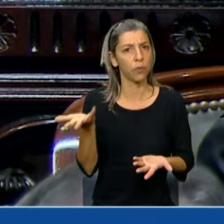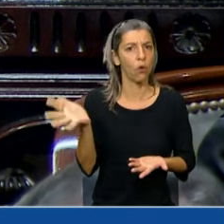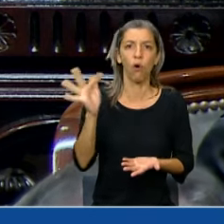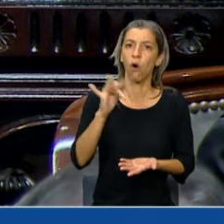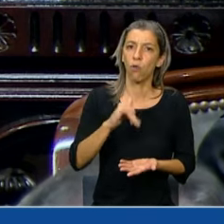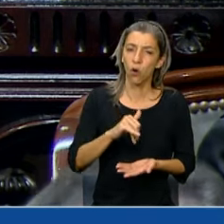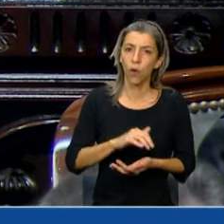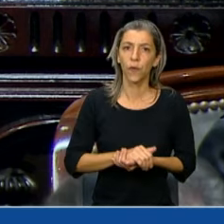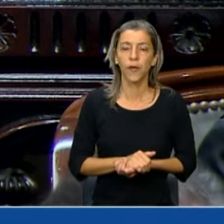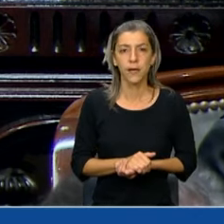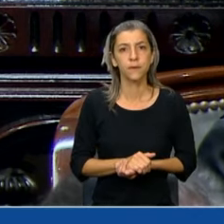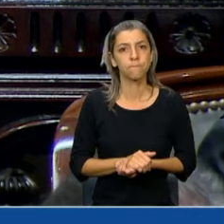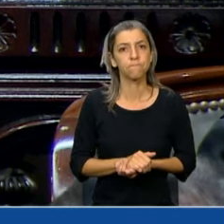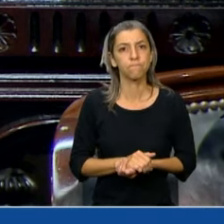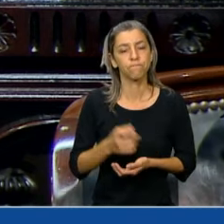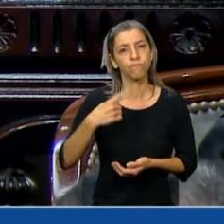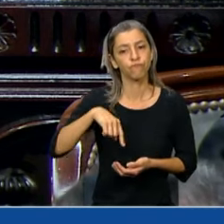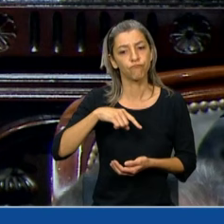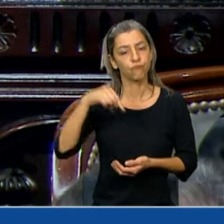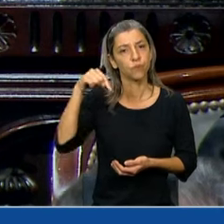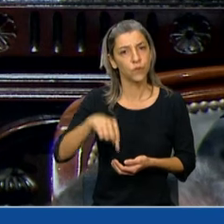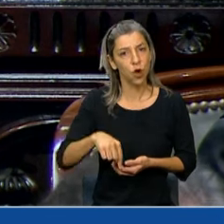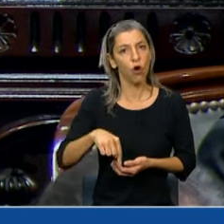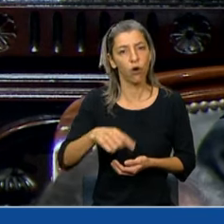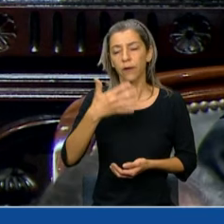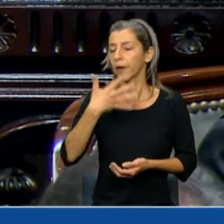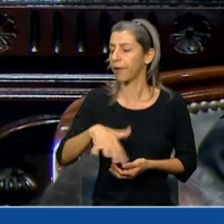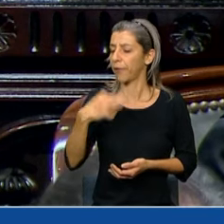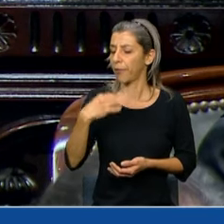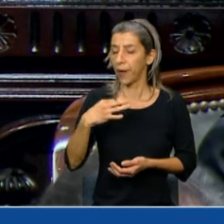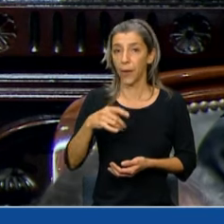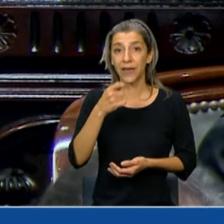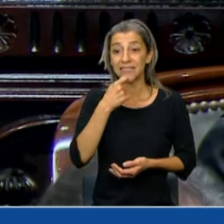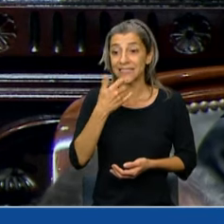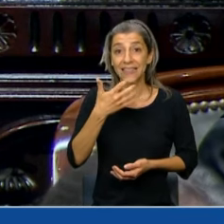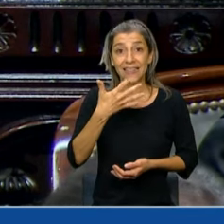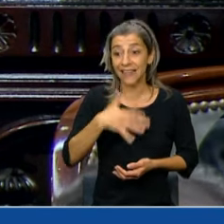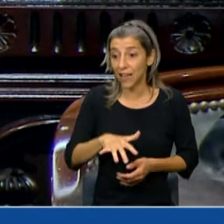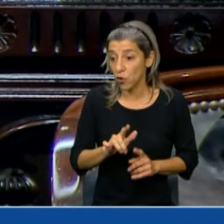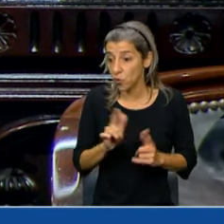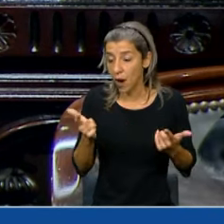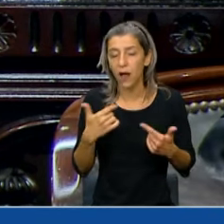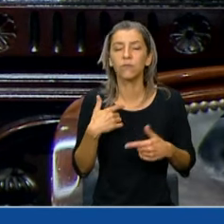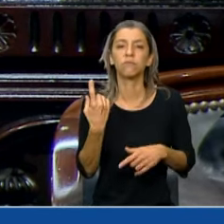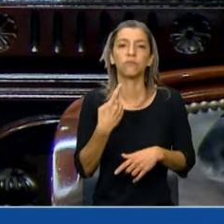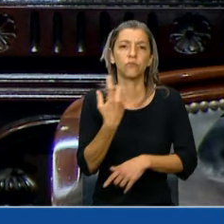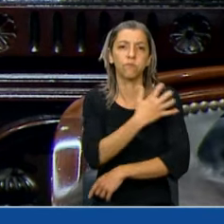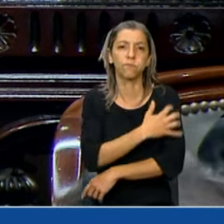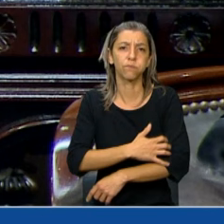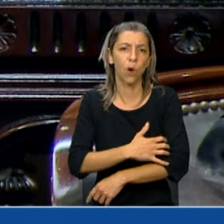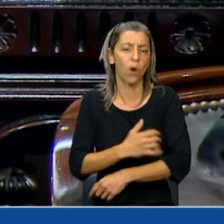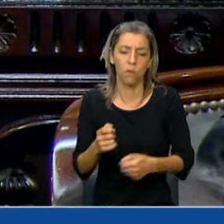una vez por todas tenemos que entender Si no seremos más pobres más desiguales cuestión